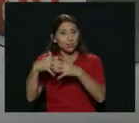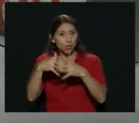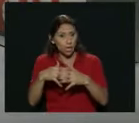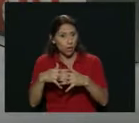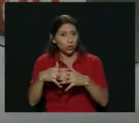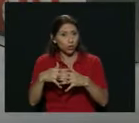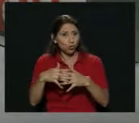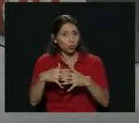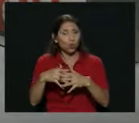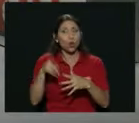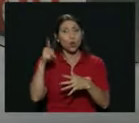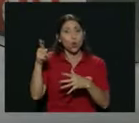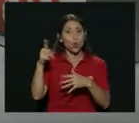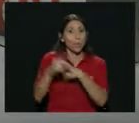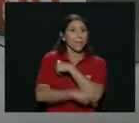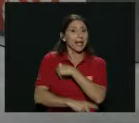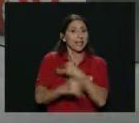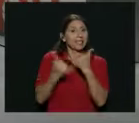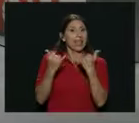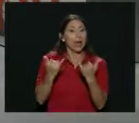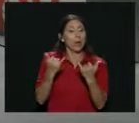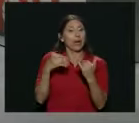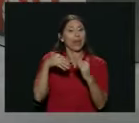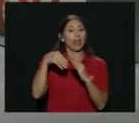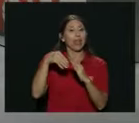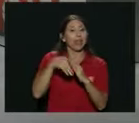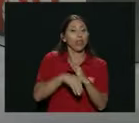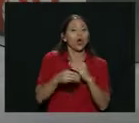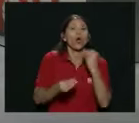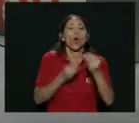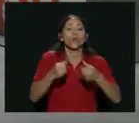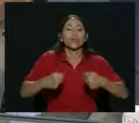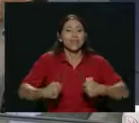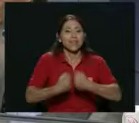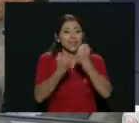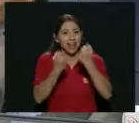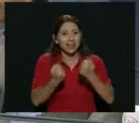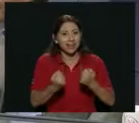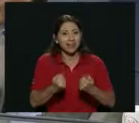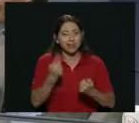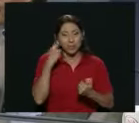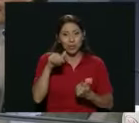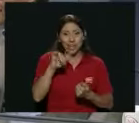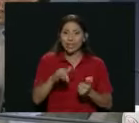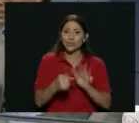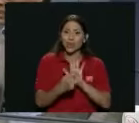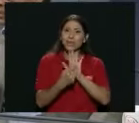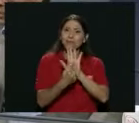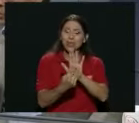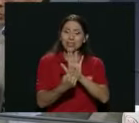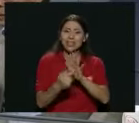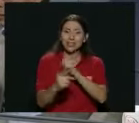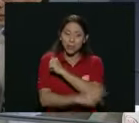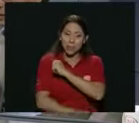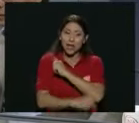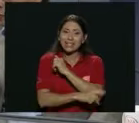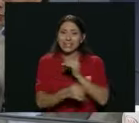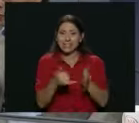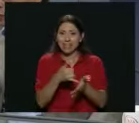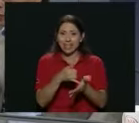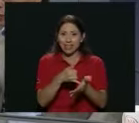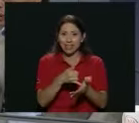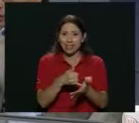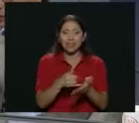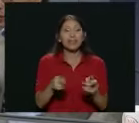Estados Unidos de una potencia en declive? ¿Cómo se va a enfrentar? Porque esto es un reflejo de una potencia en declive. Claro. Y por otra parte, ya